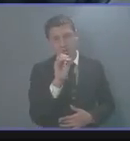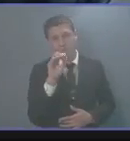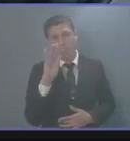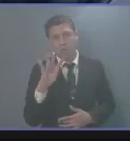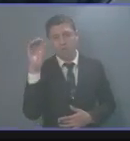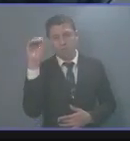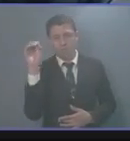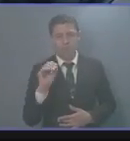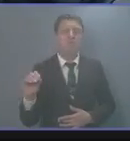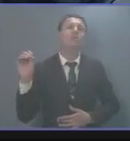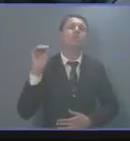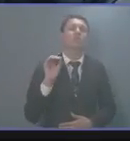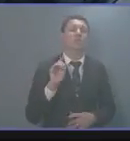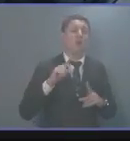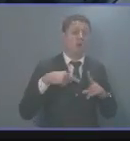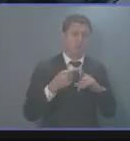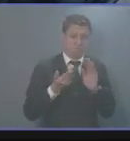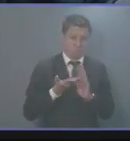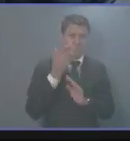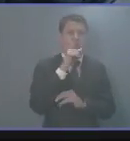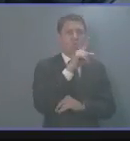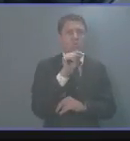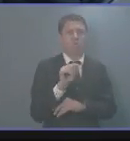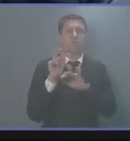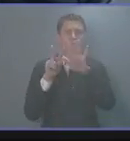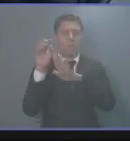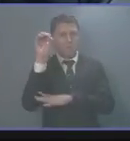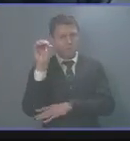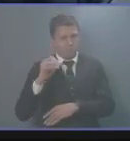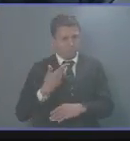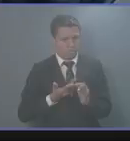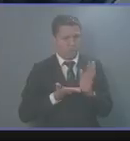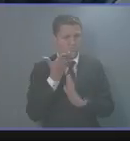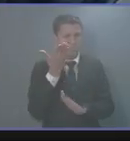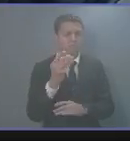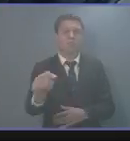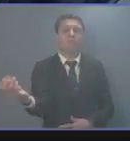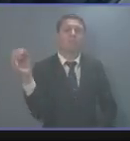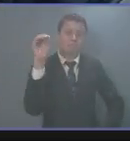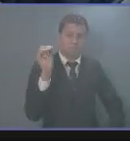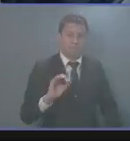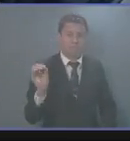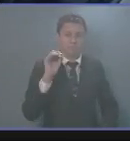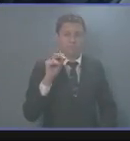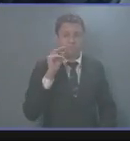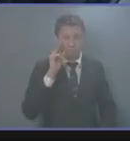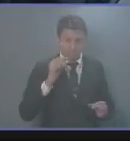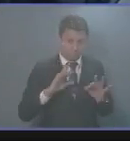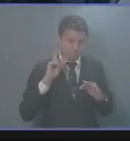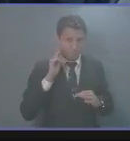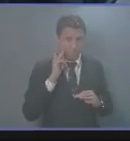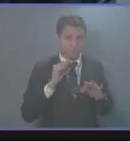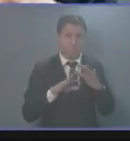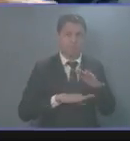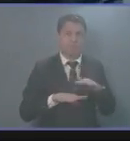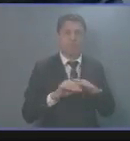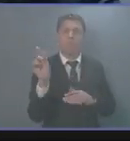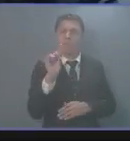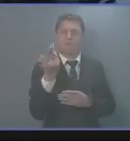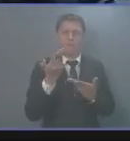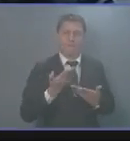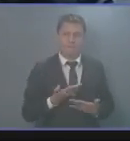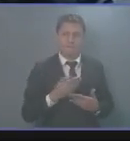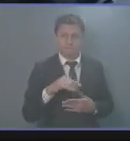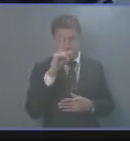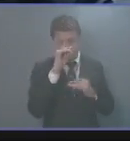2,04% a 1,6%. Una inflación considerada muy baja, que eso permite, en